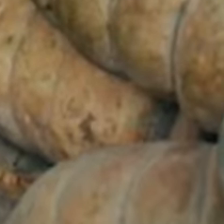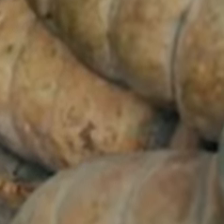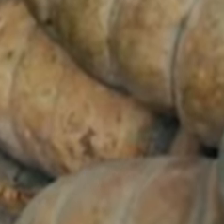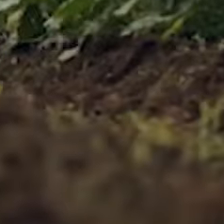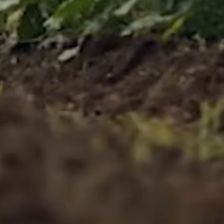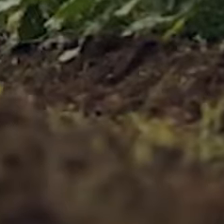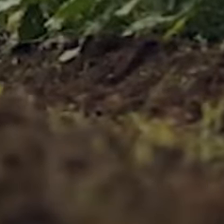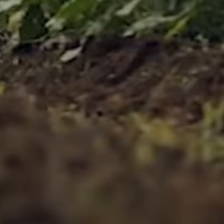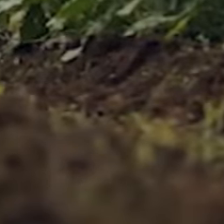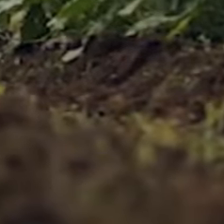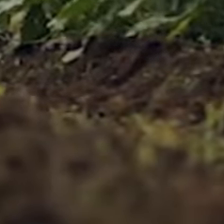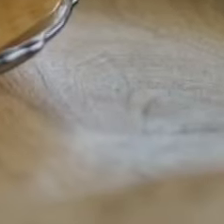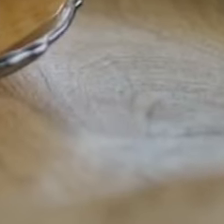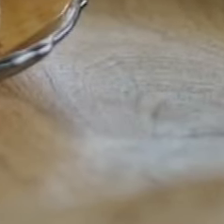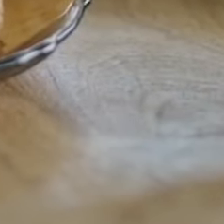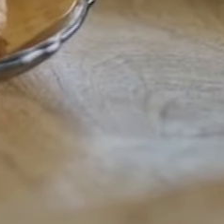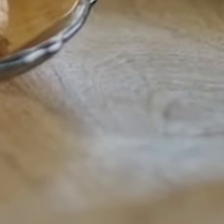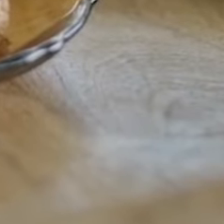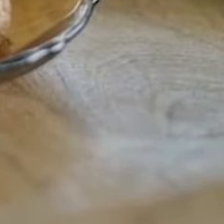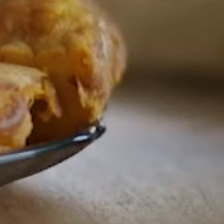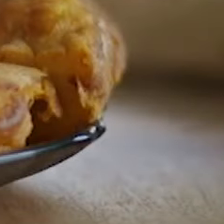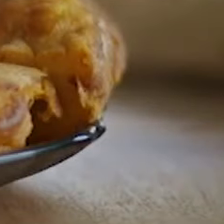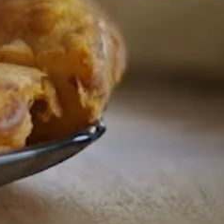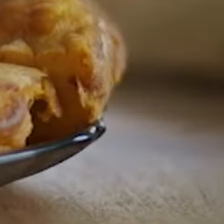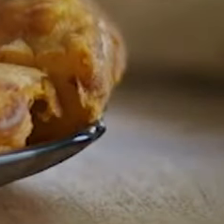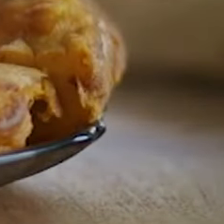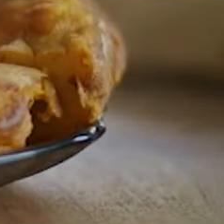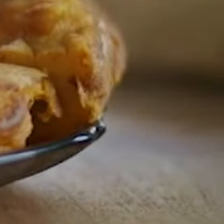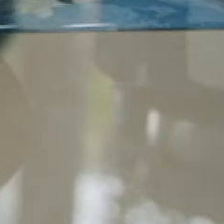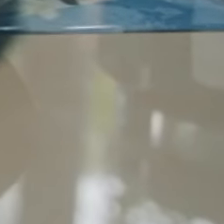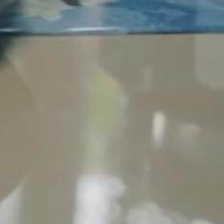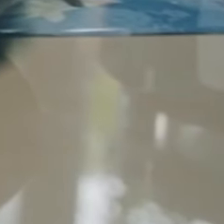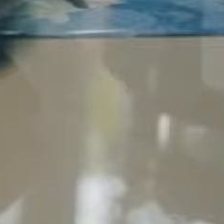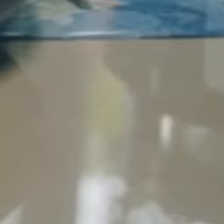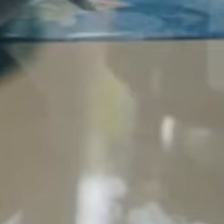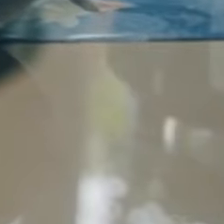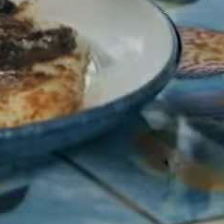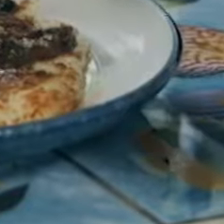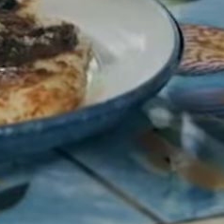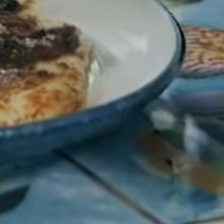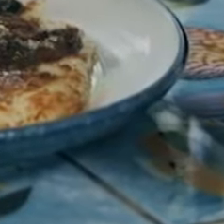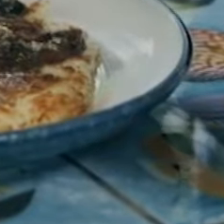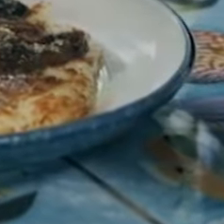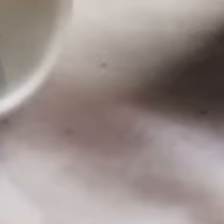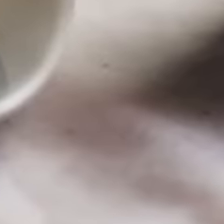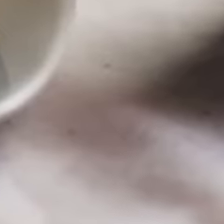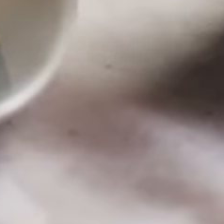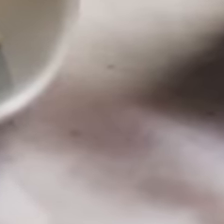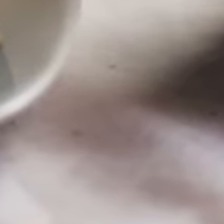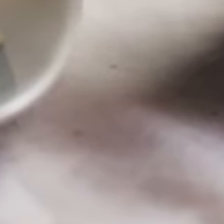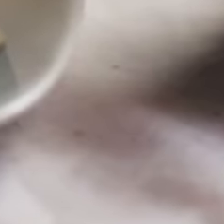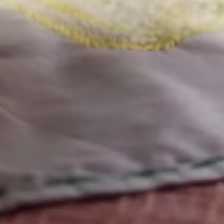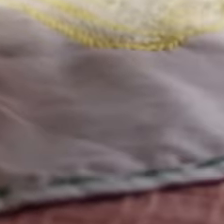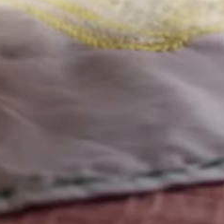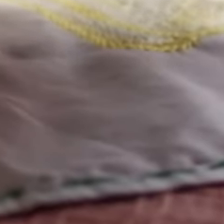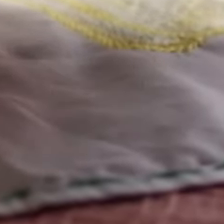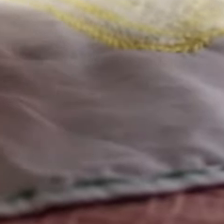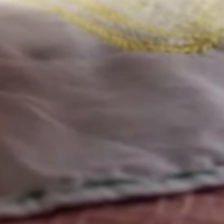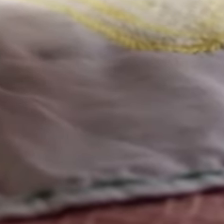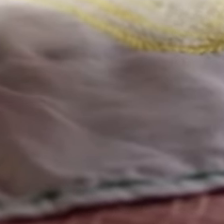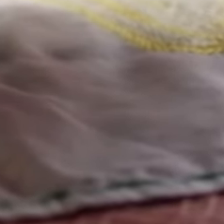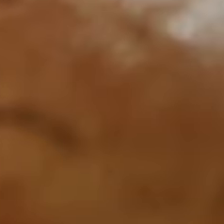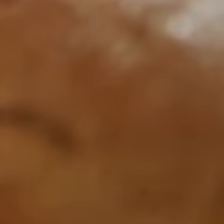tradición culinaria de nuestros pueblos y su valioso aporte en la cultura costarricense. Coproducido por el Ministerio de